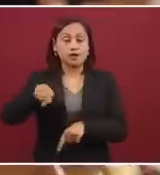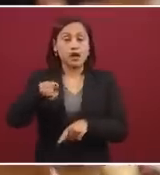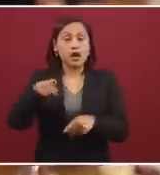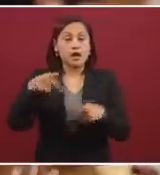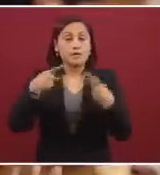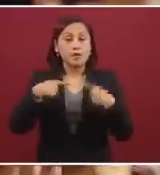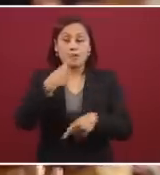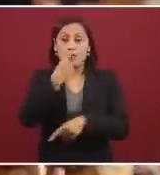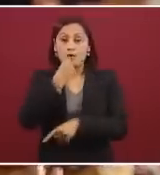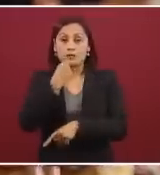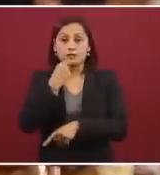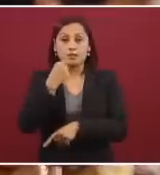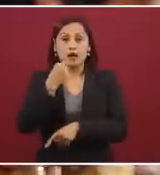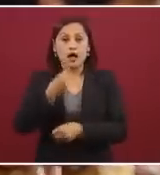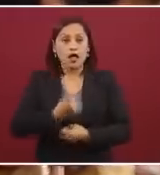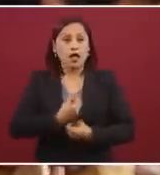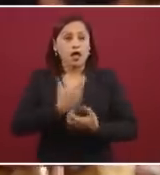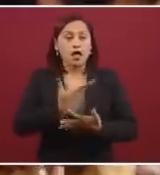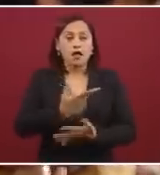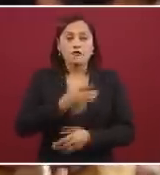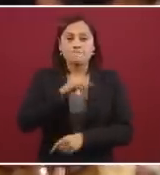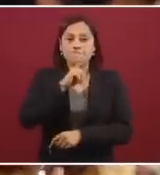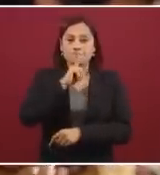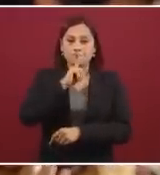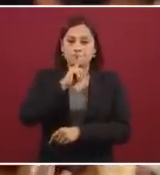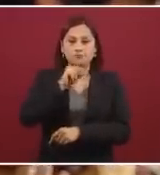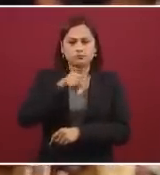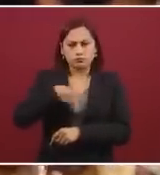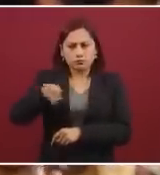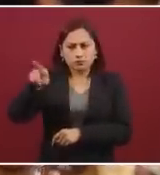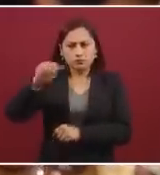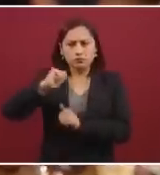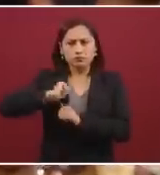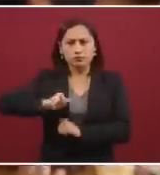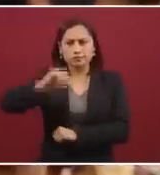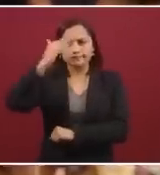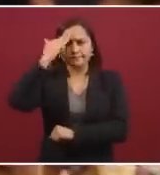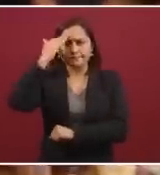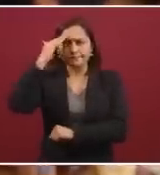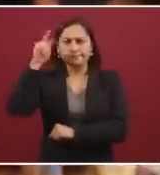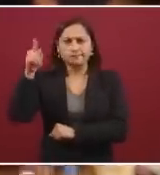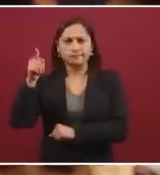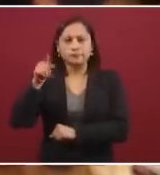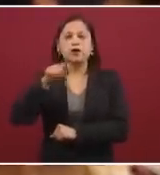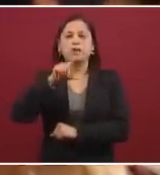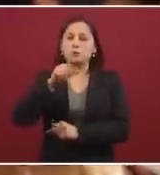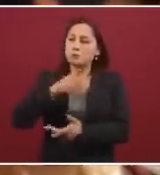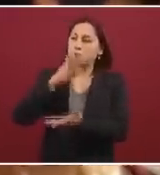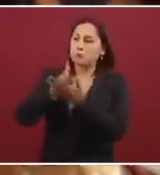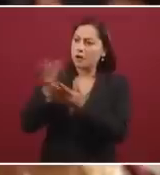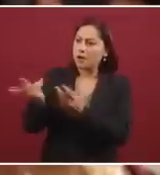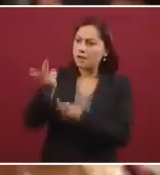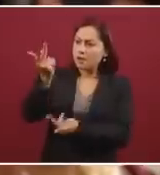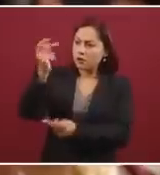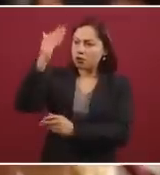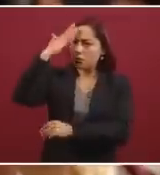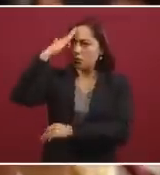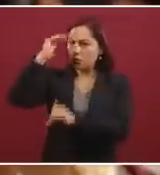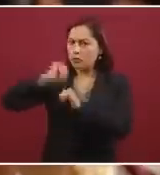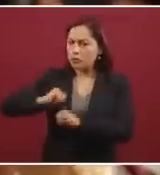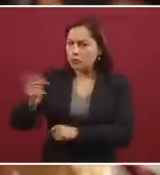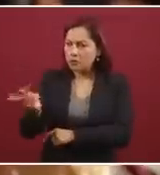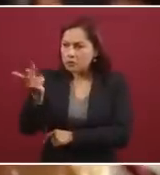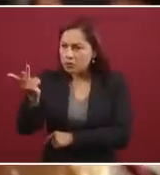a la comandancia y en la comandancia te dicen lo mismo lo principal la principal pregunta es sí operarán